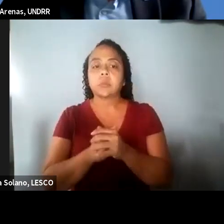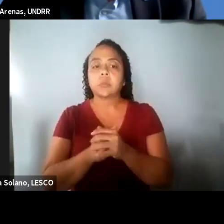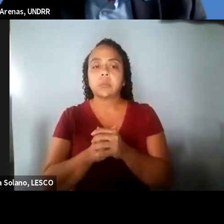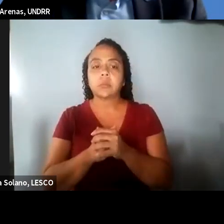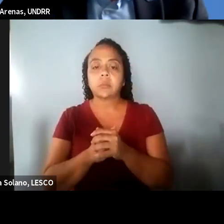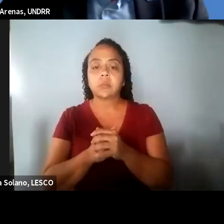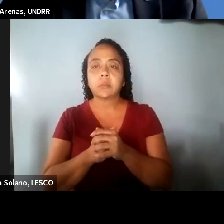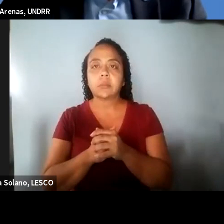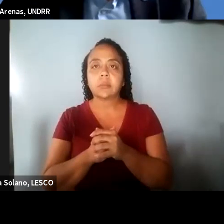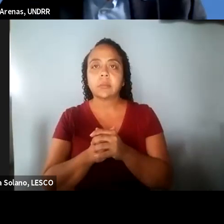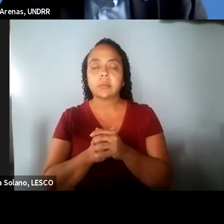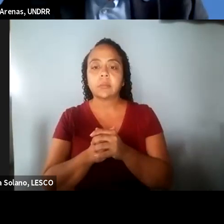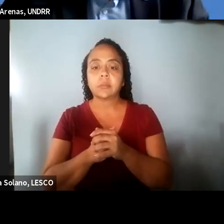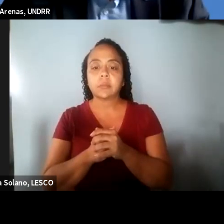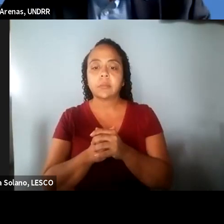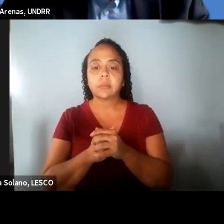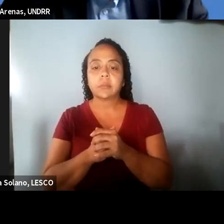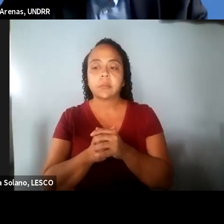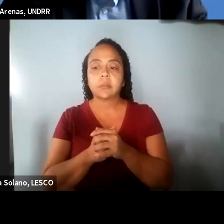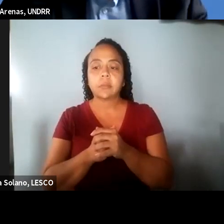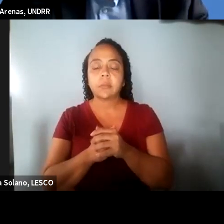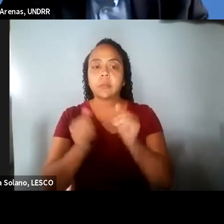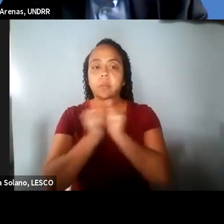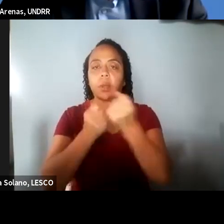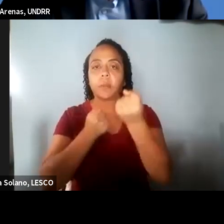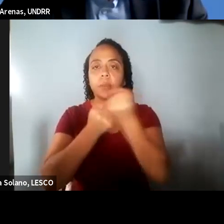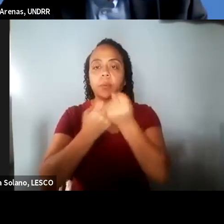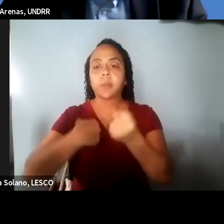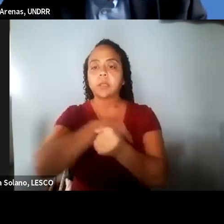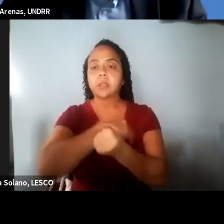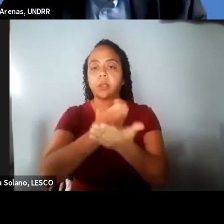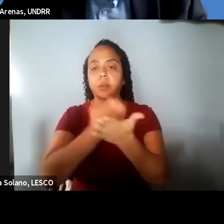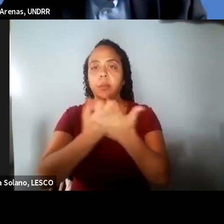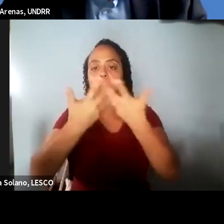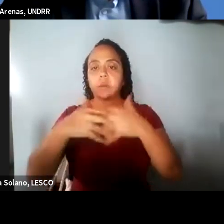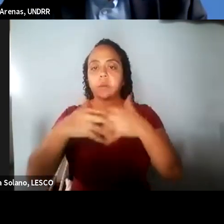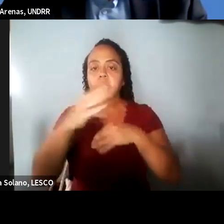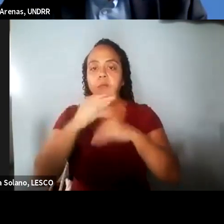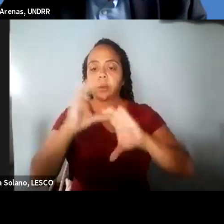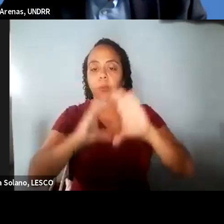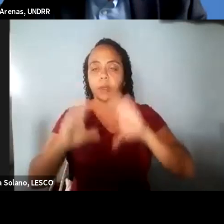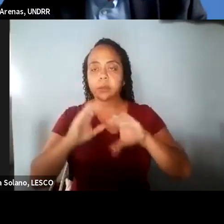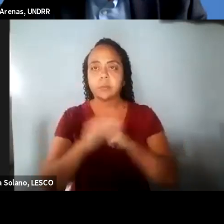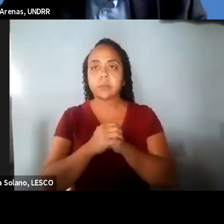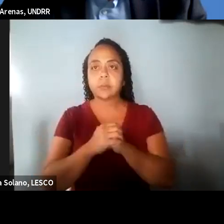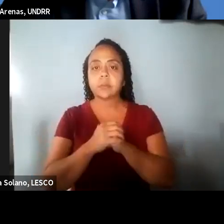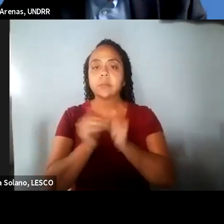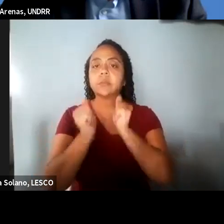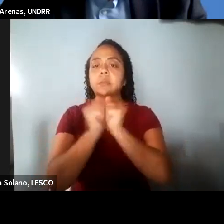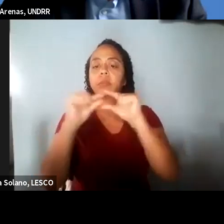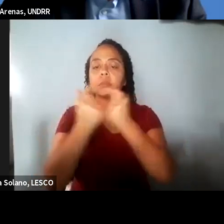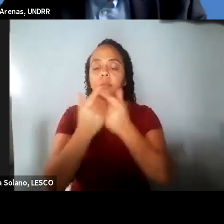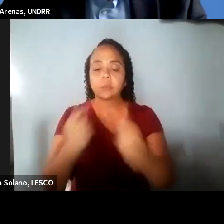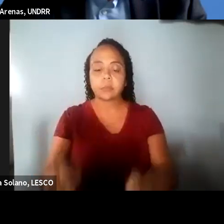entonces se creó una guía con el apoyo del ministerio de economía industria y comercio juntamos un grupo de profesionales